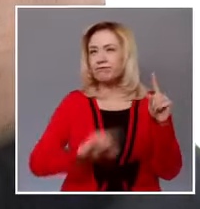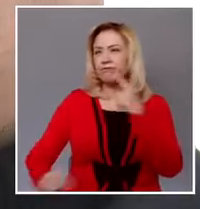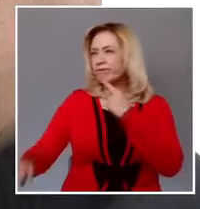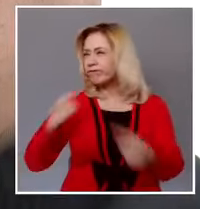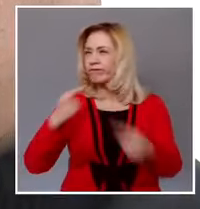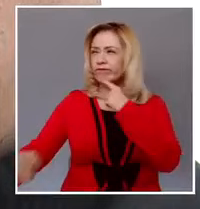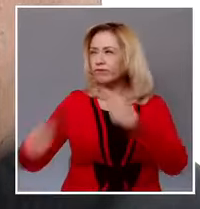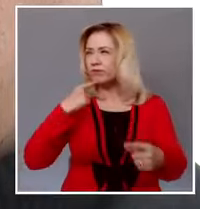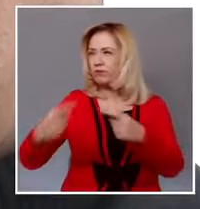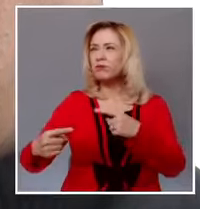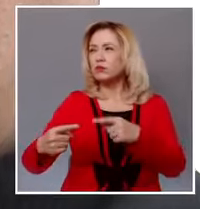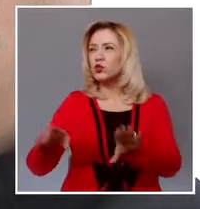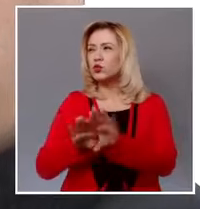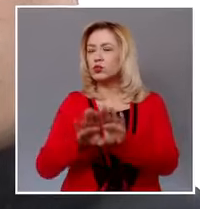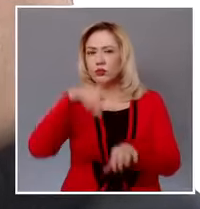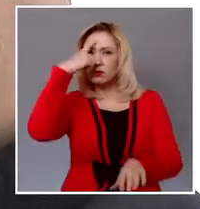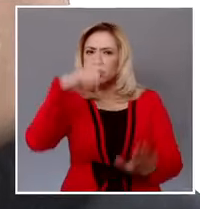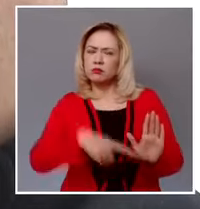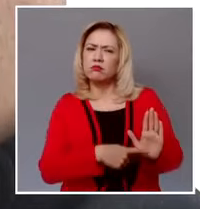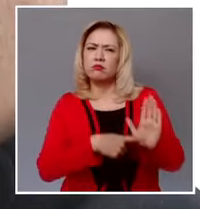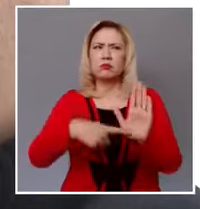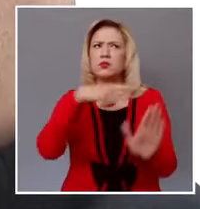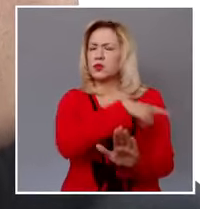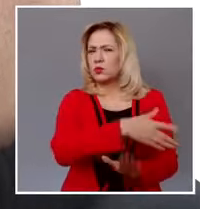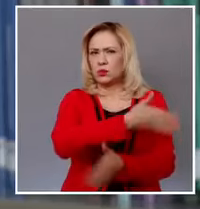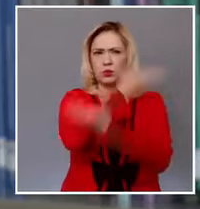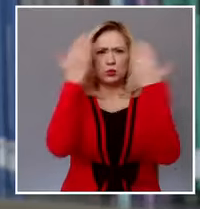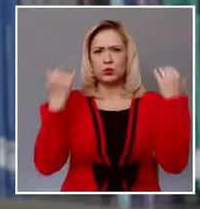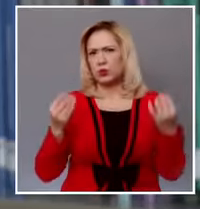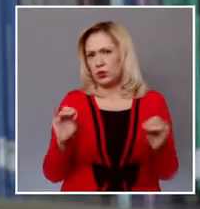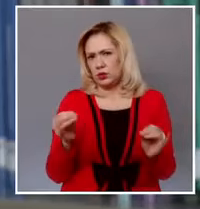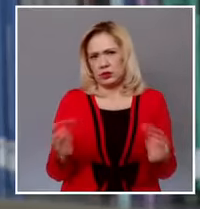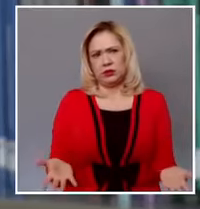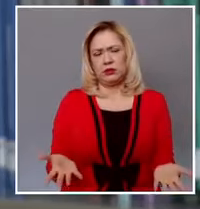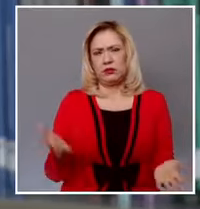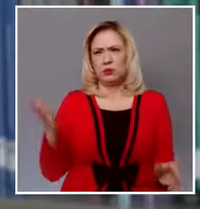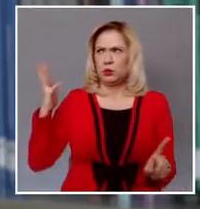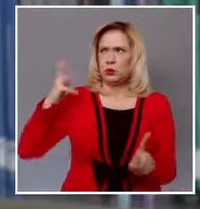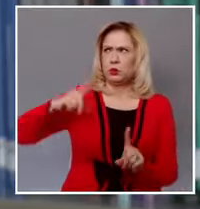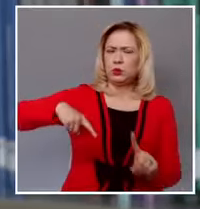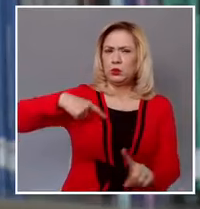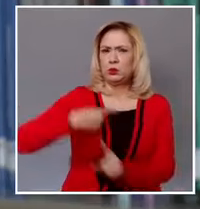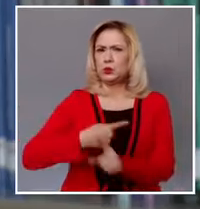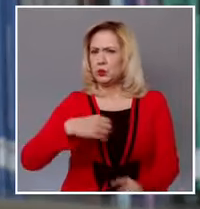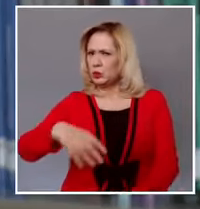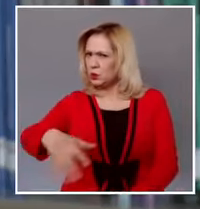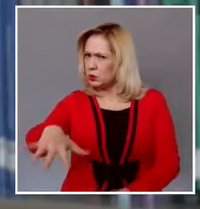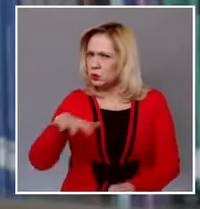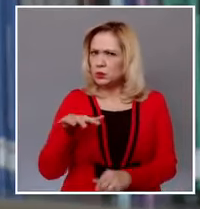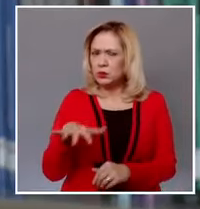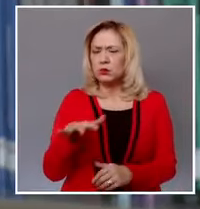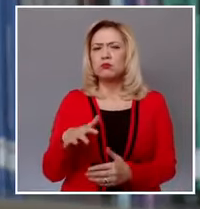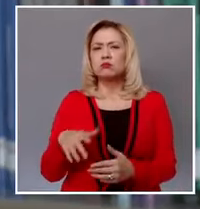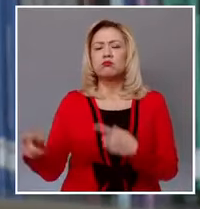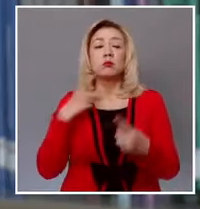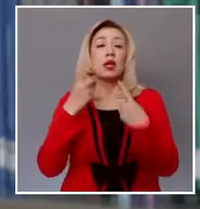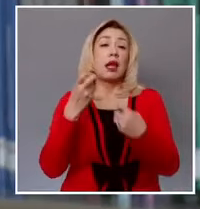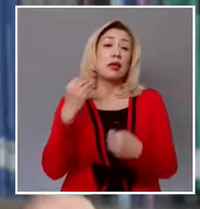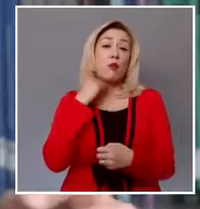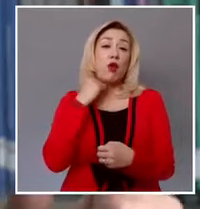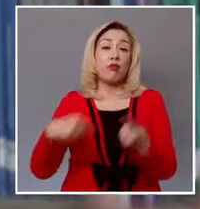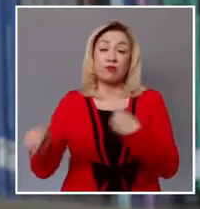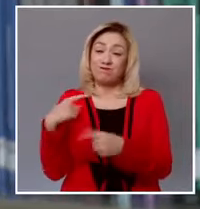la detención arbitraria y la tortura que sufrió Verónica. A partir de esto, lo que tenemos que hacernos como defensa es